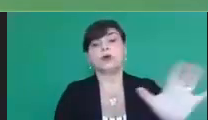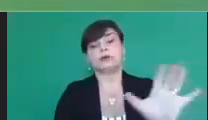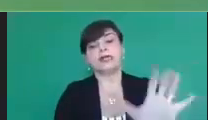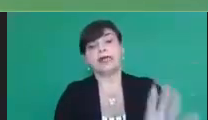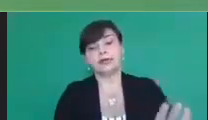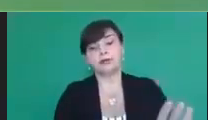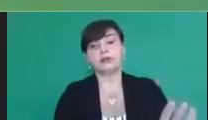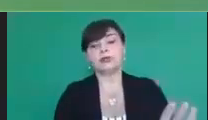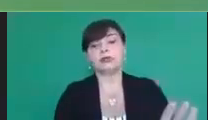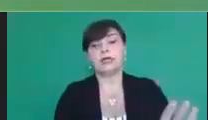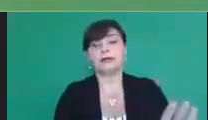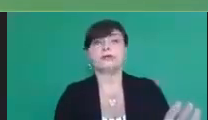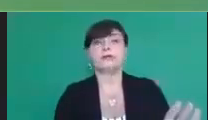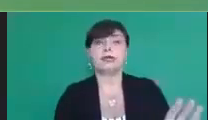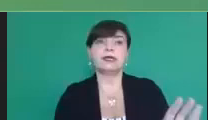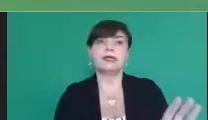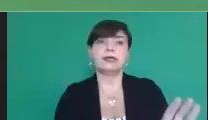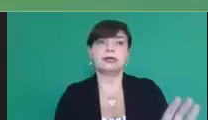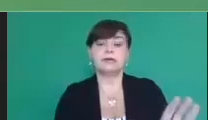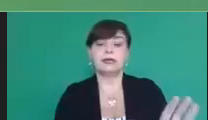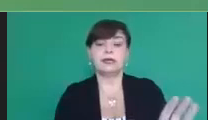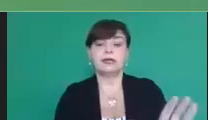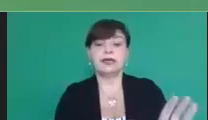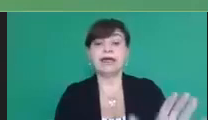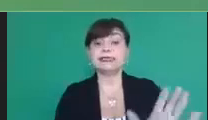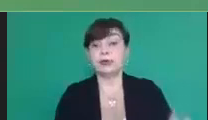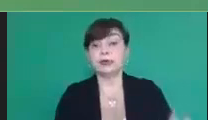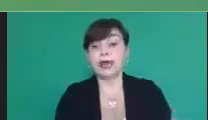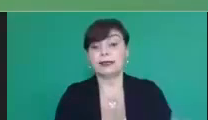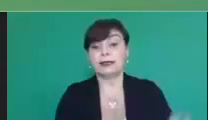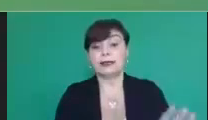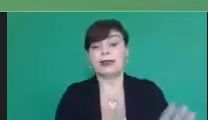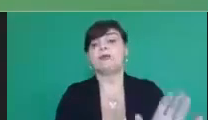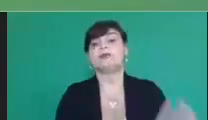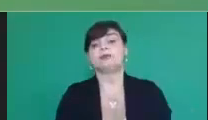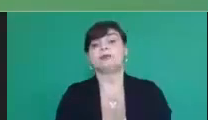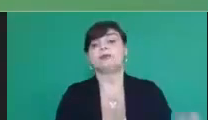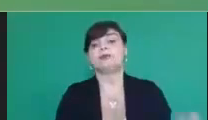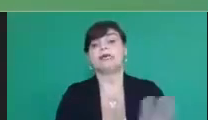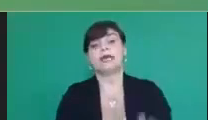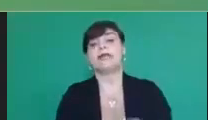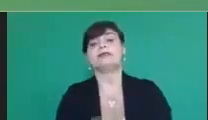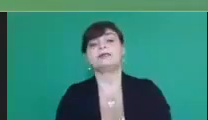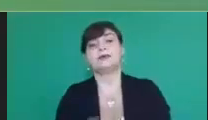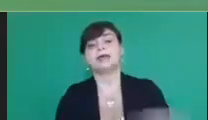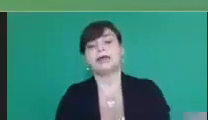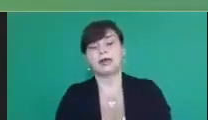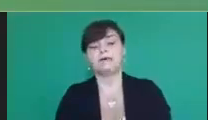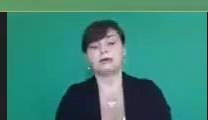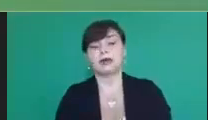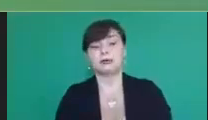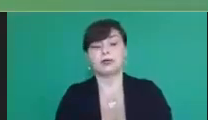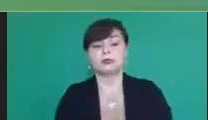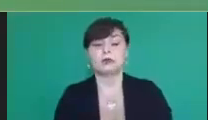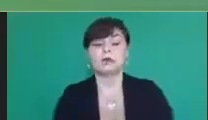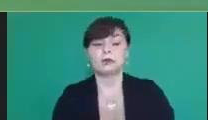la industria, y asegurar la prevención de que alguien se vaya a enfermar por